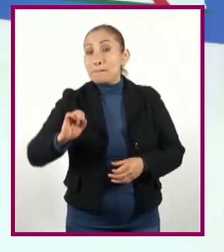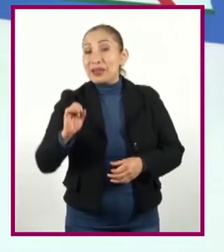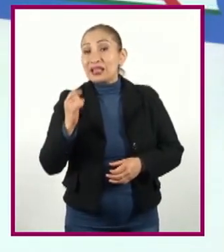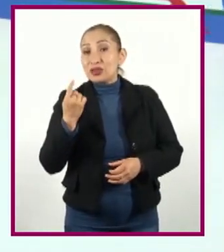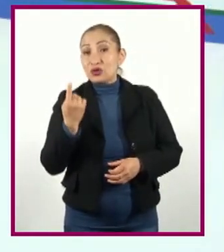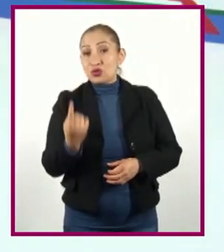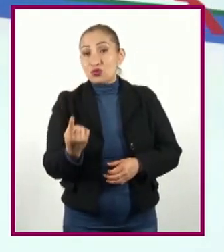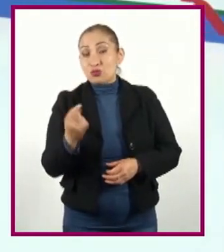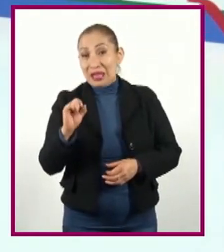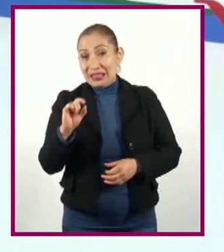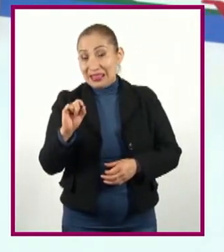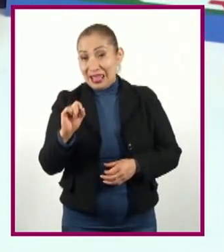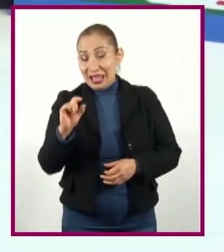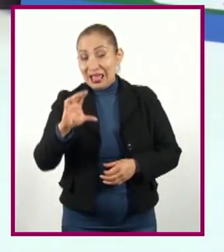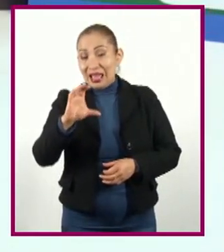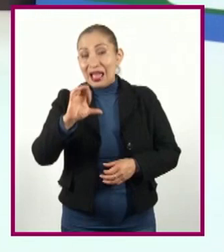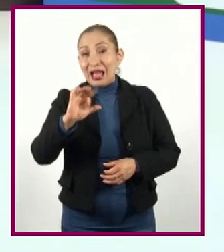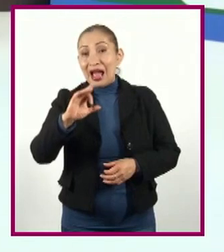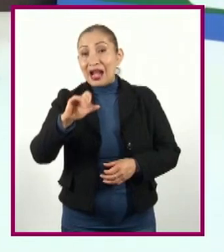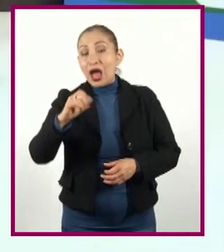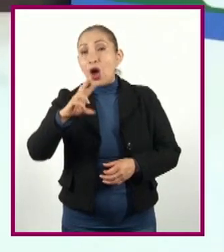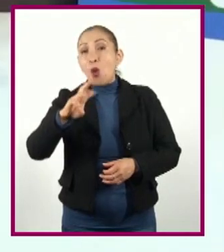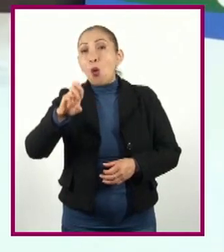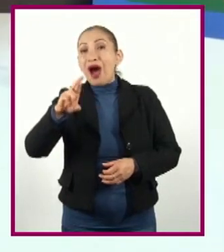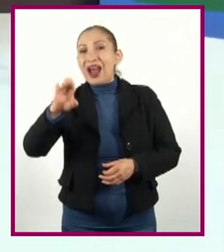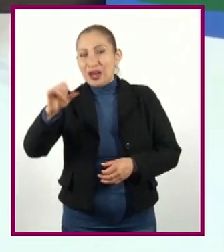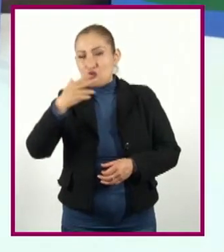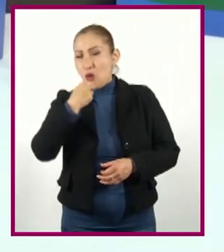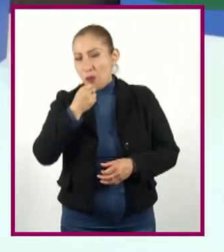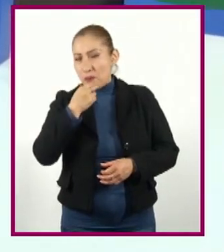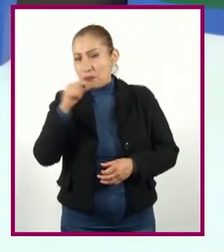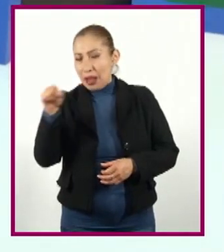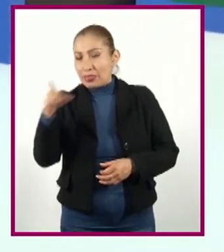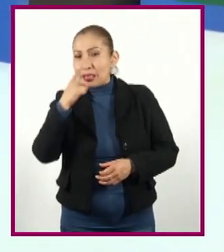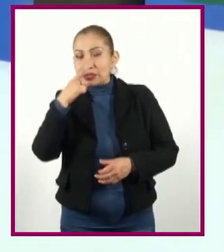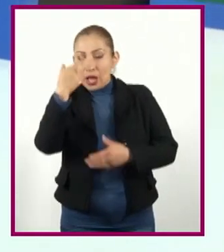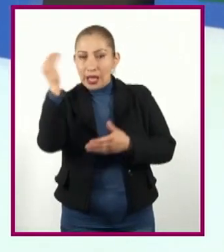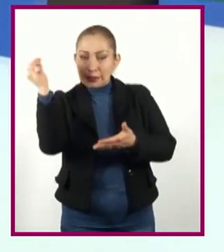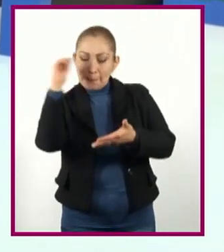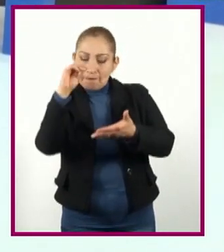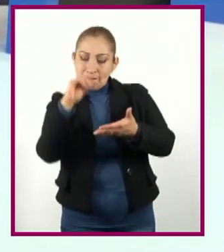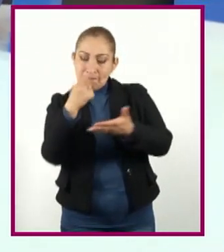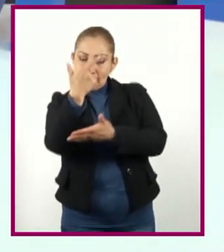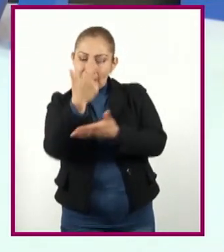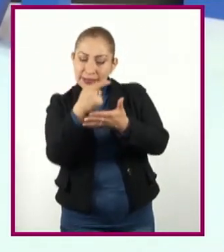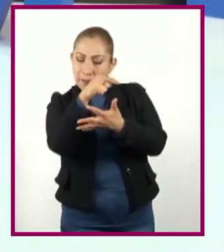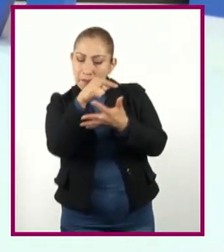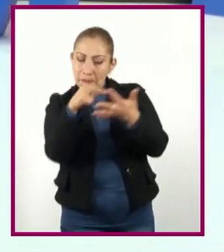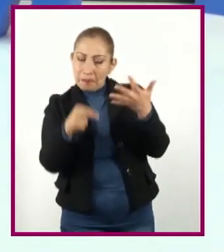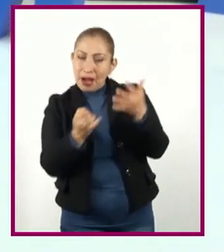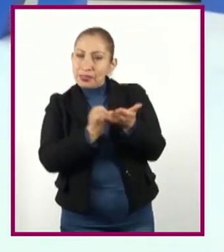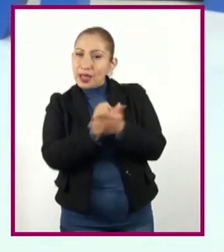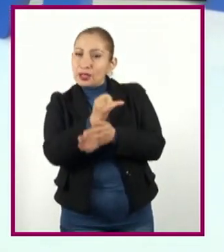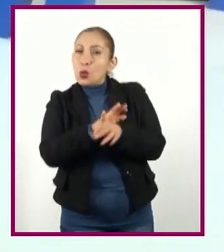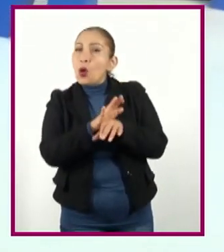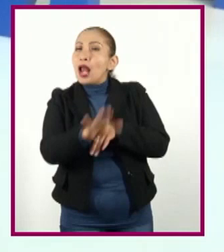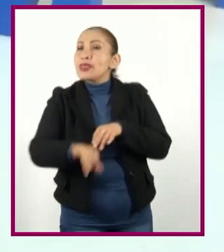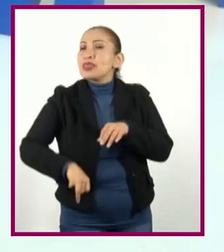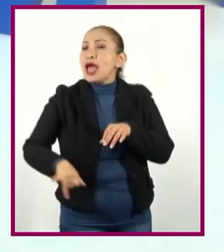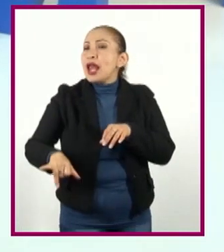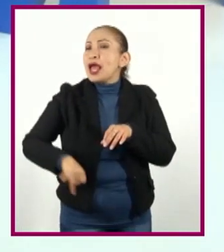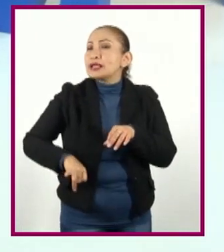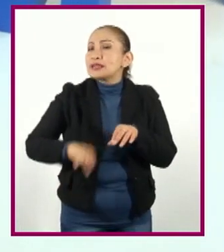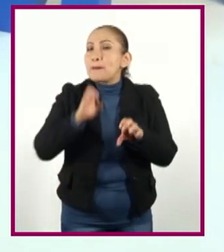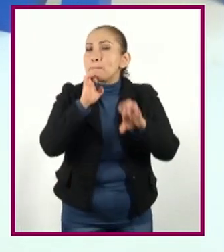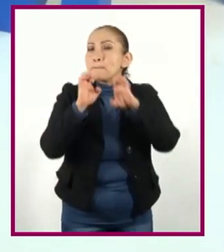periodista estadounidense Carl Warren elaboró una lista de factores para decidir el interés periodístico de